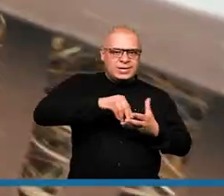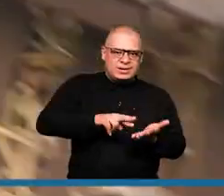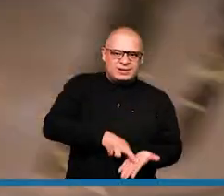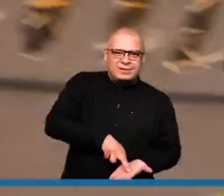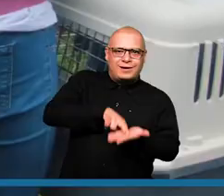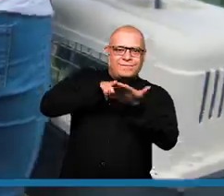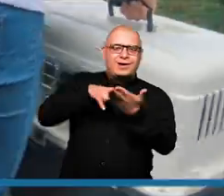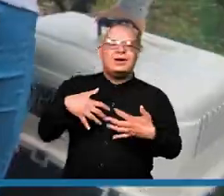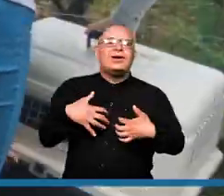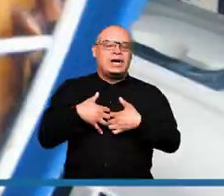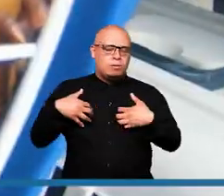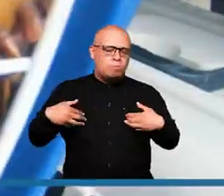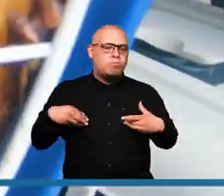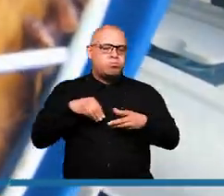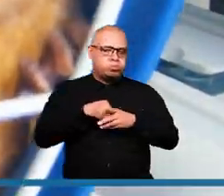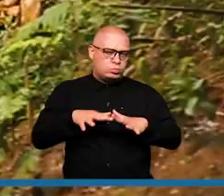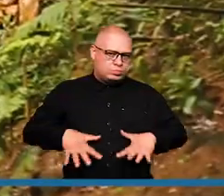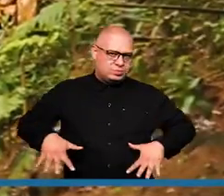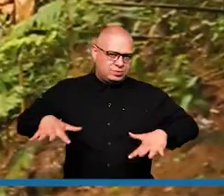guacamayas.